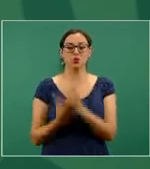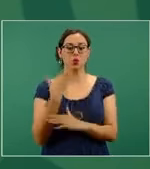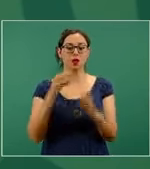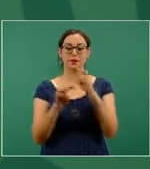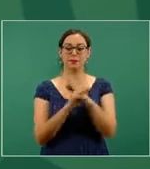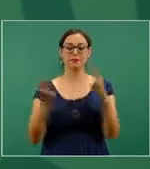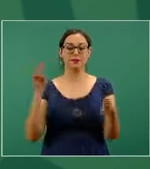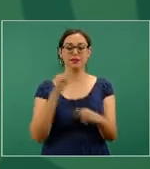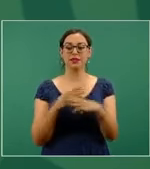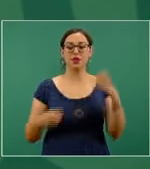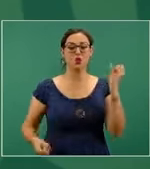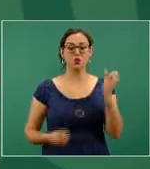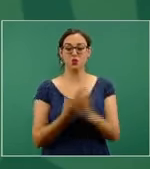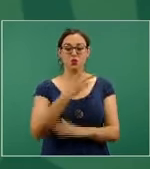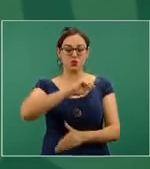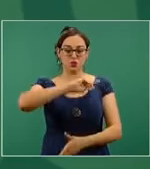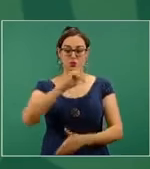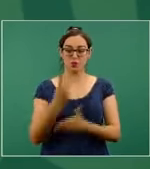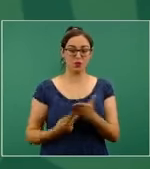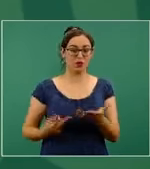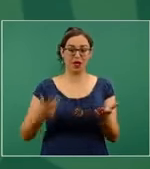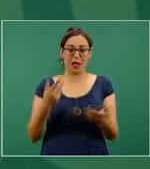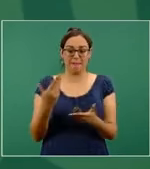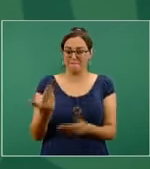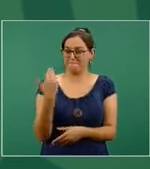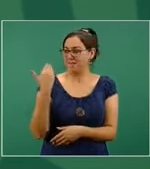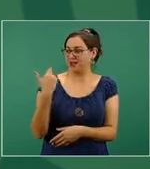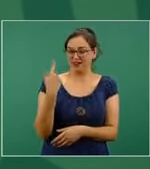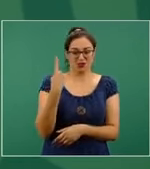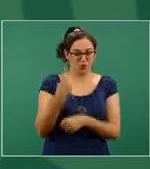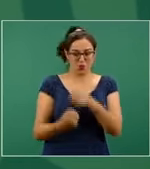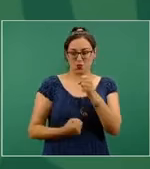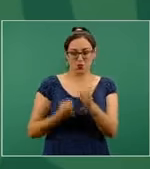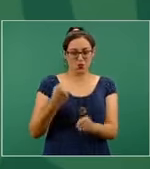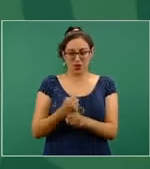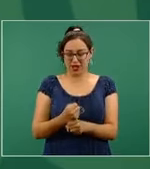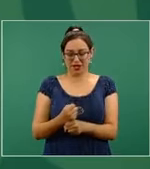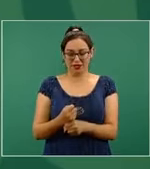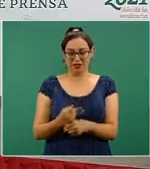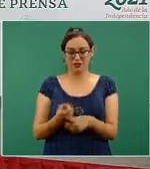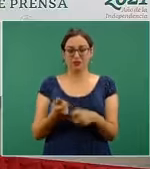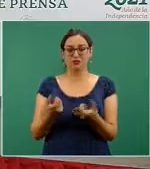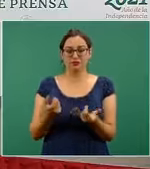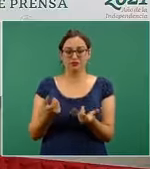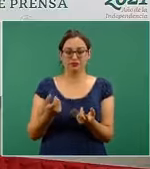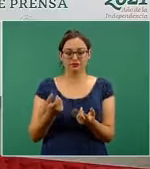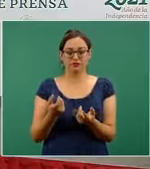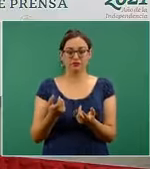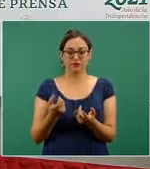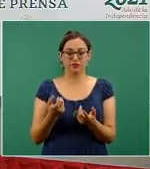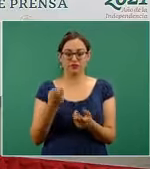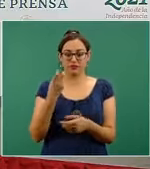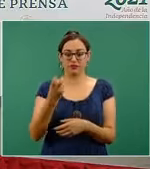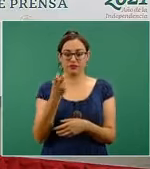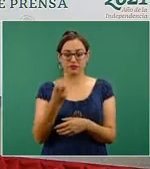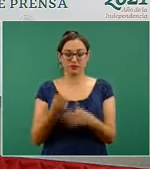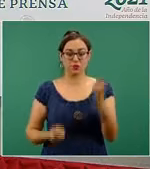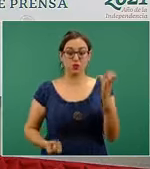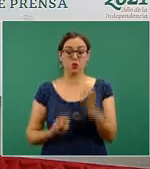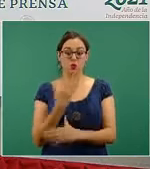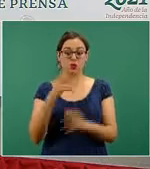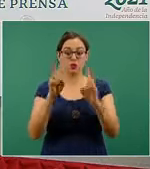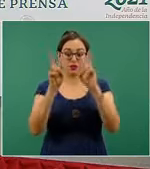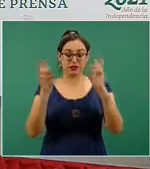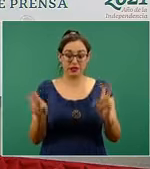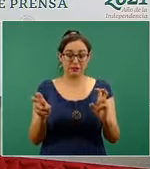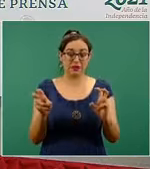iniciar, tiene prácticamente este ciclo escolar que inició el año pasado implementándose y bueno, cuando